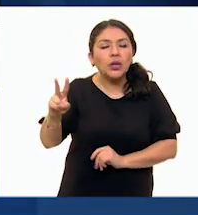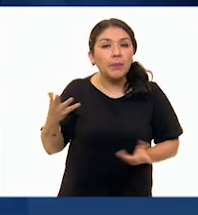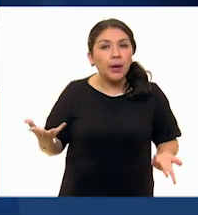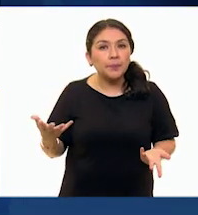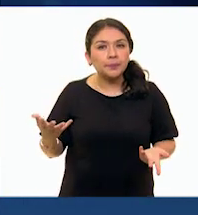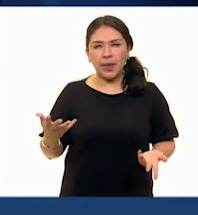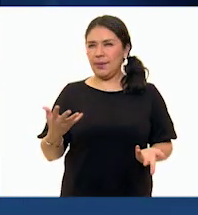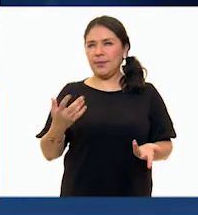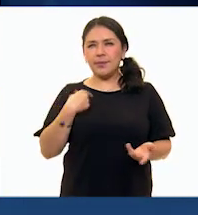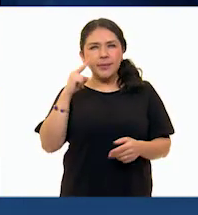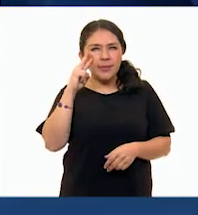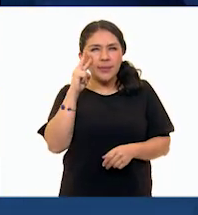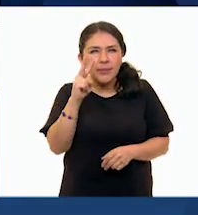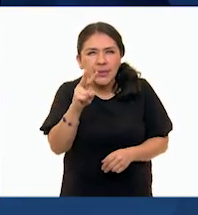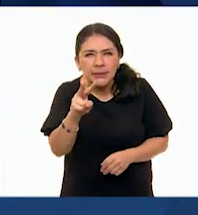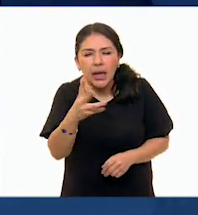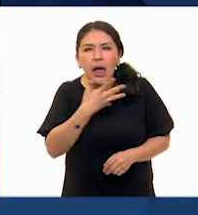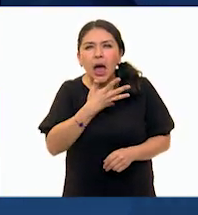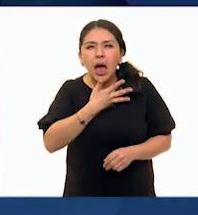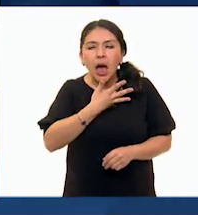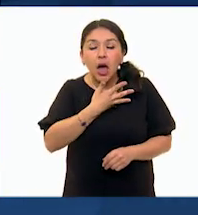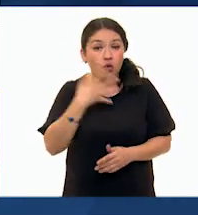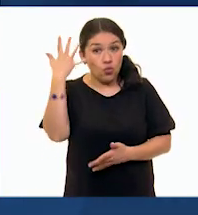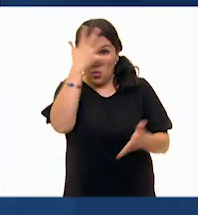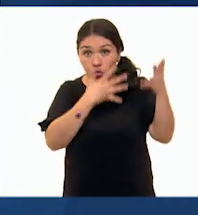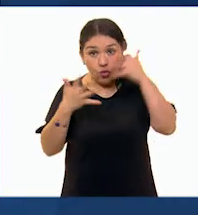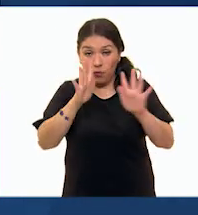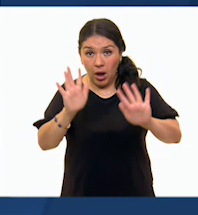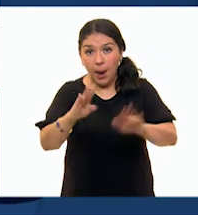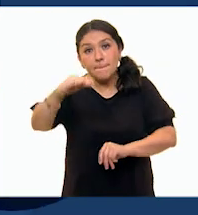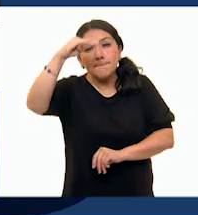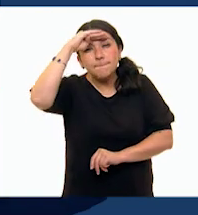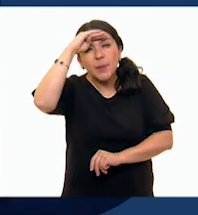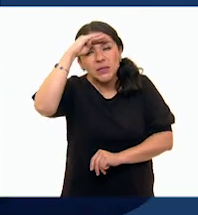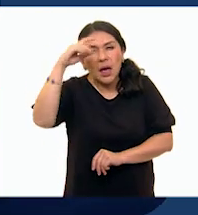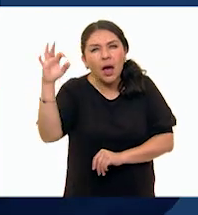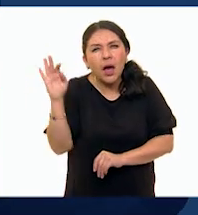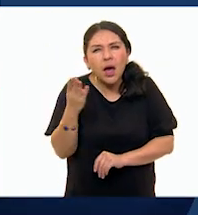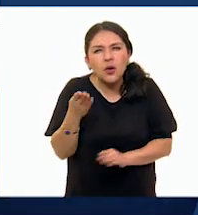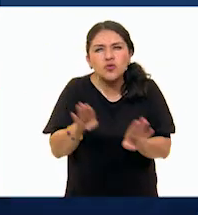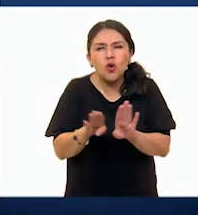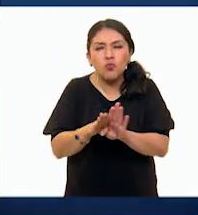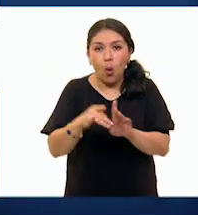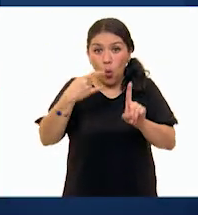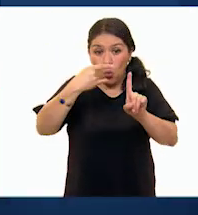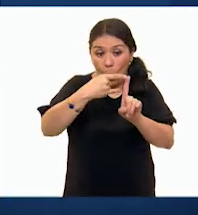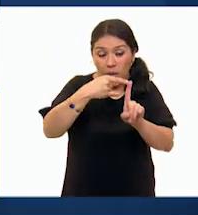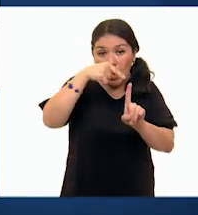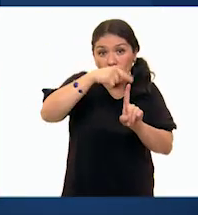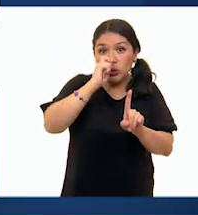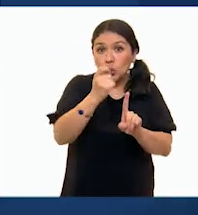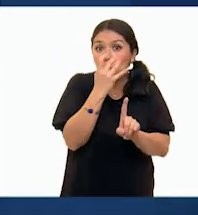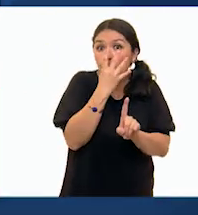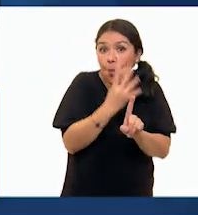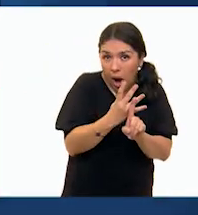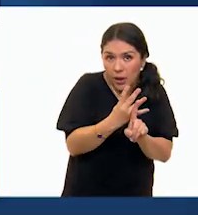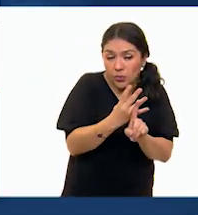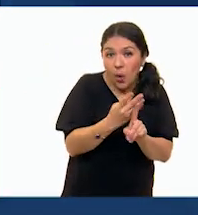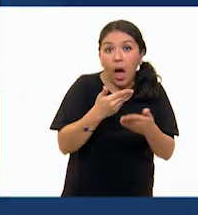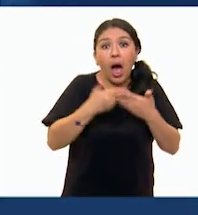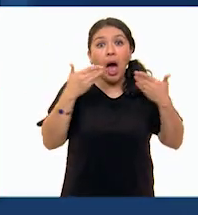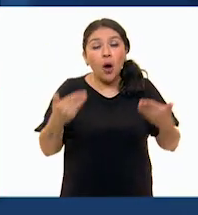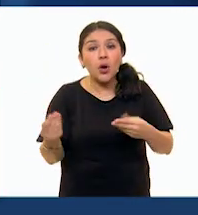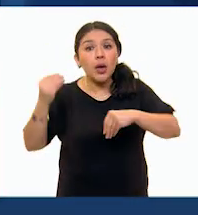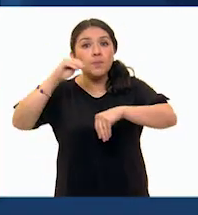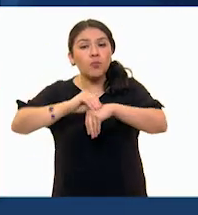Ya estoy viendo. ¡Ah, ya me fijé! No debemos confundirnos y pensar que sí. Para un cuadrado se usaron 4 cerillos, ahora